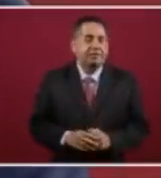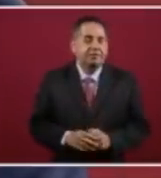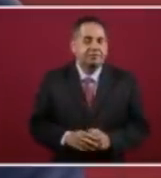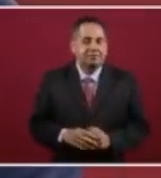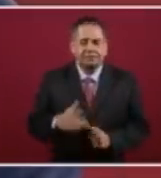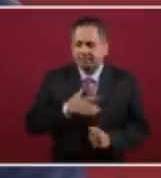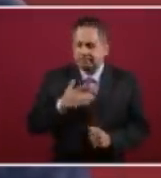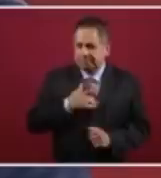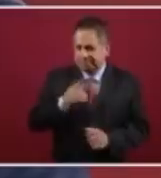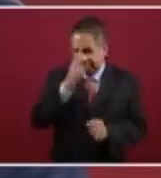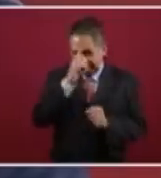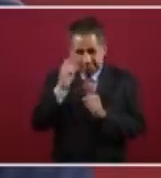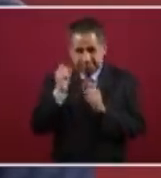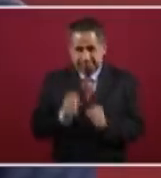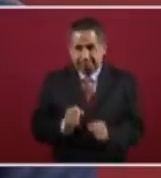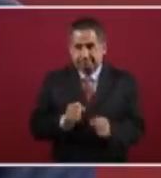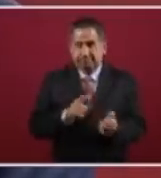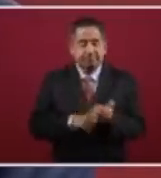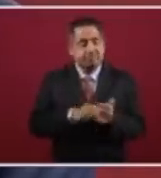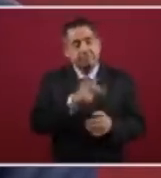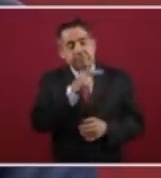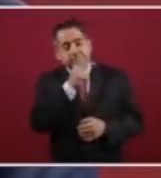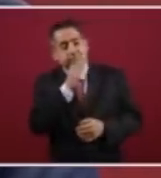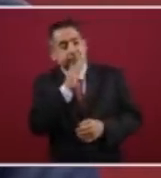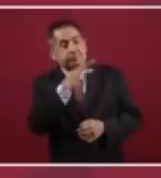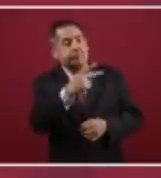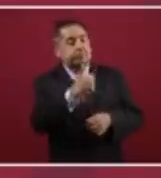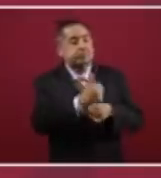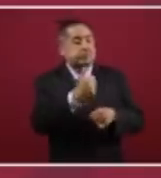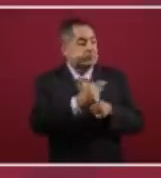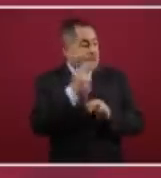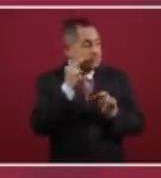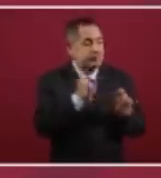que los ven